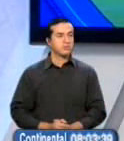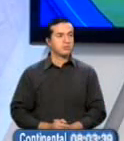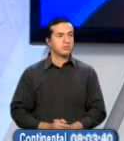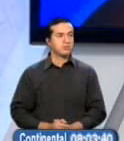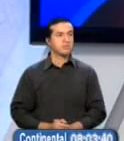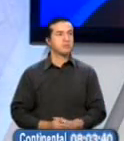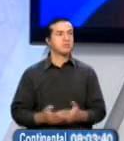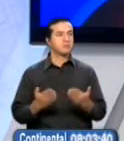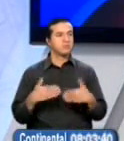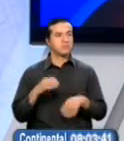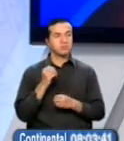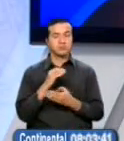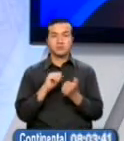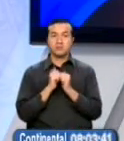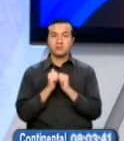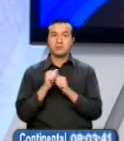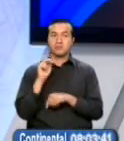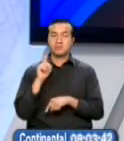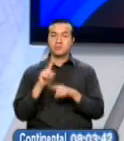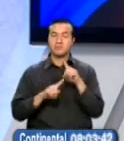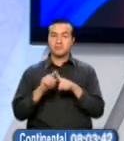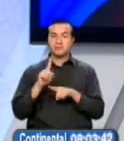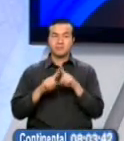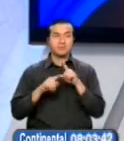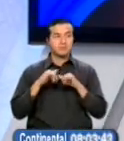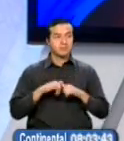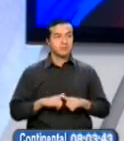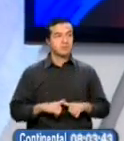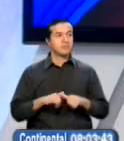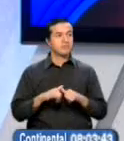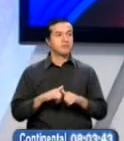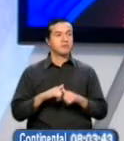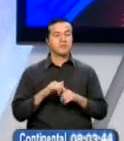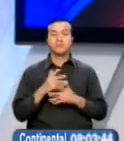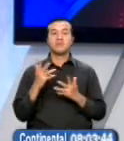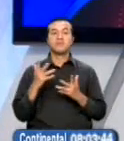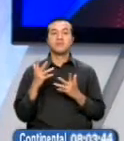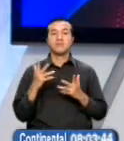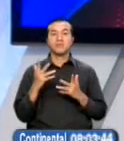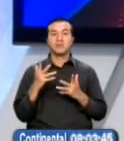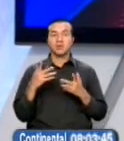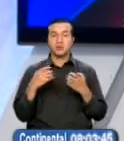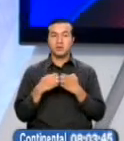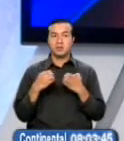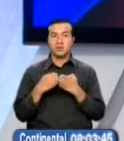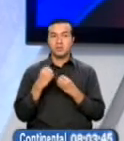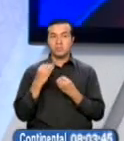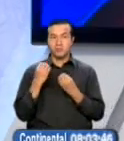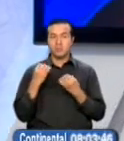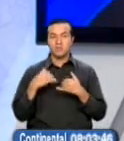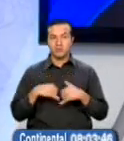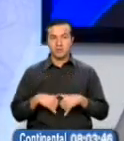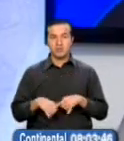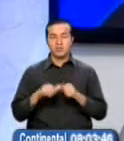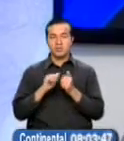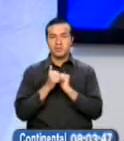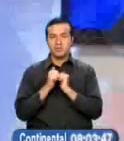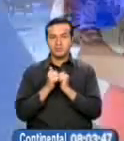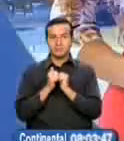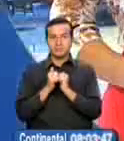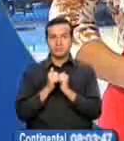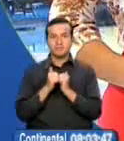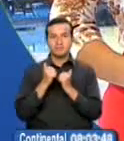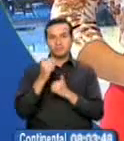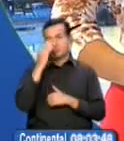Con eso cerramos la información deportiva, amigos. Los invitamos para que nos acompañen a las 13 horas en nuestra emisión del equipo con más información deportiva. Un buen día